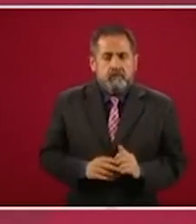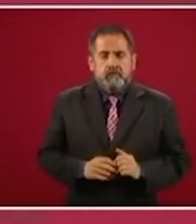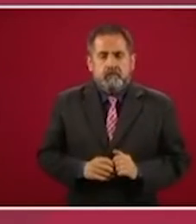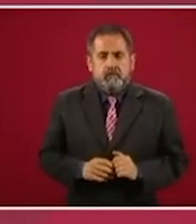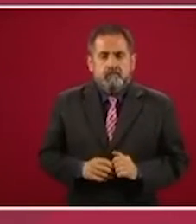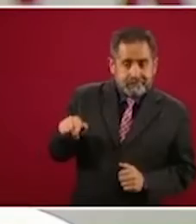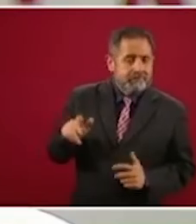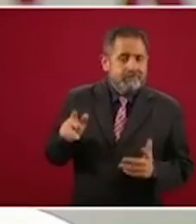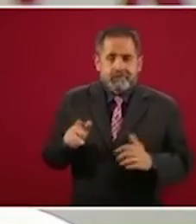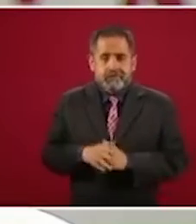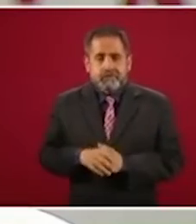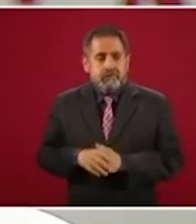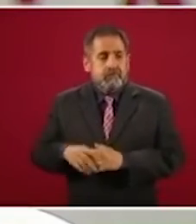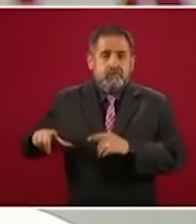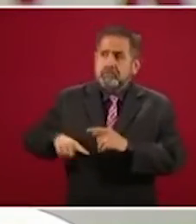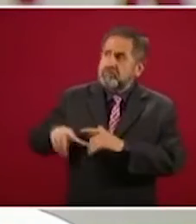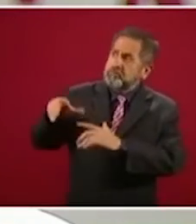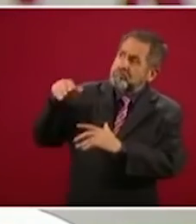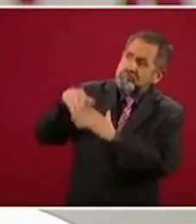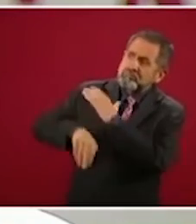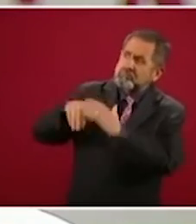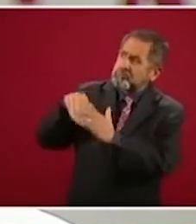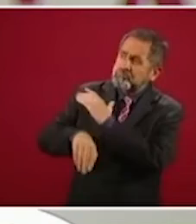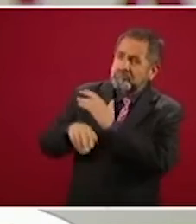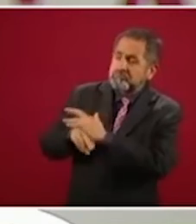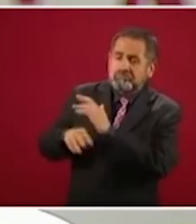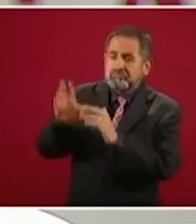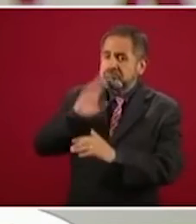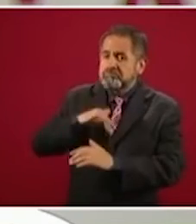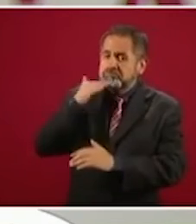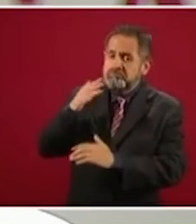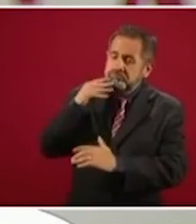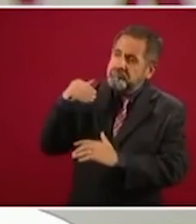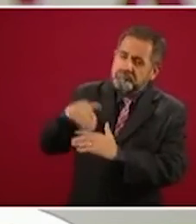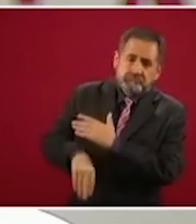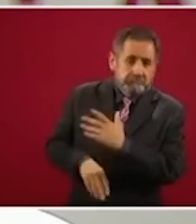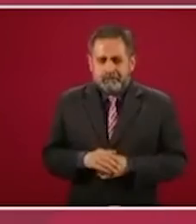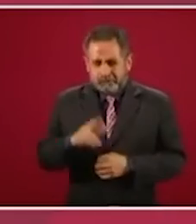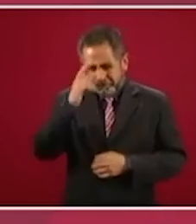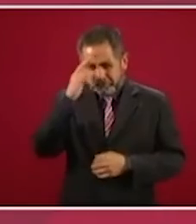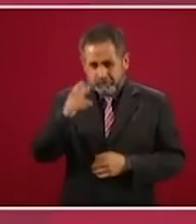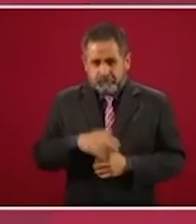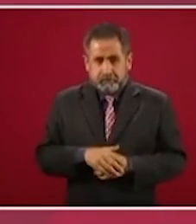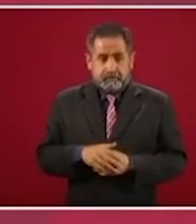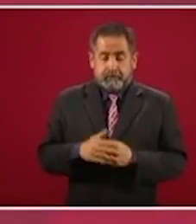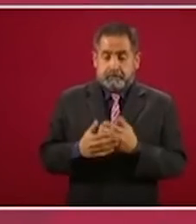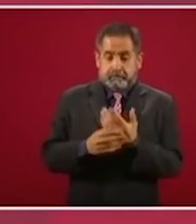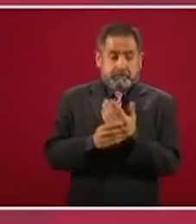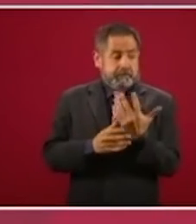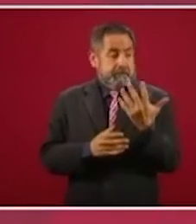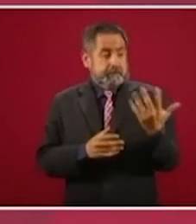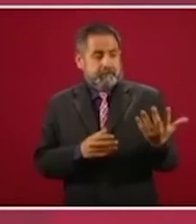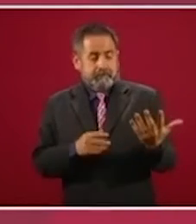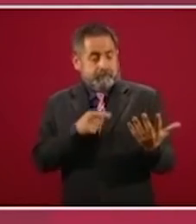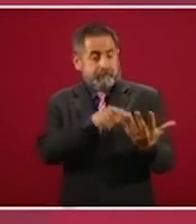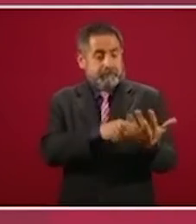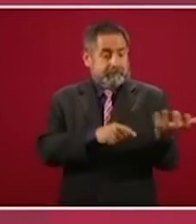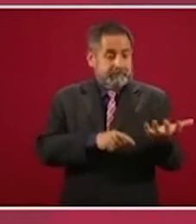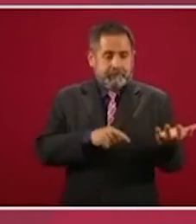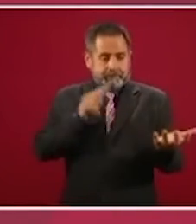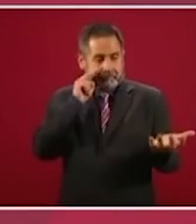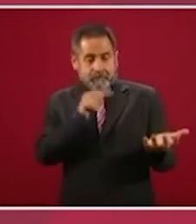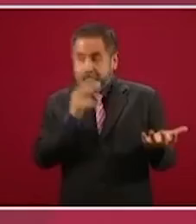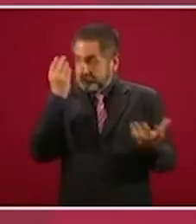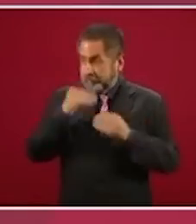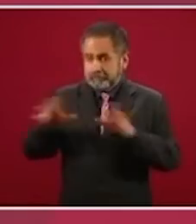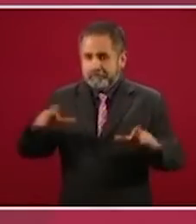con una placa a las empresas que cumplan en tiempo y forma con la construcción y que también se conocerán a aquellas que no